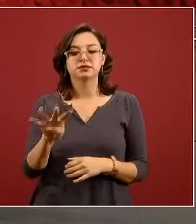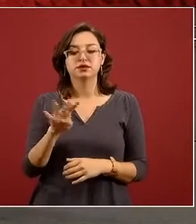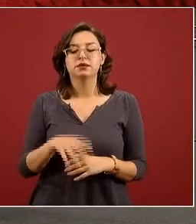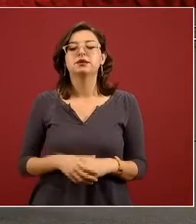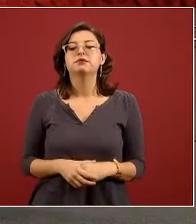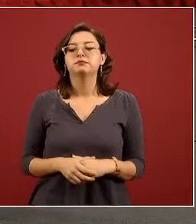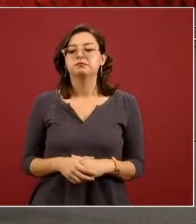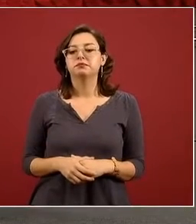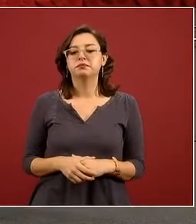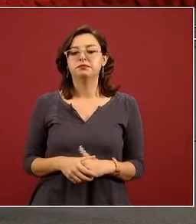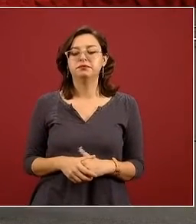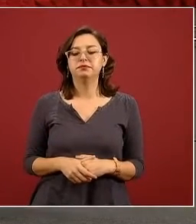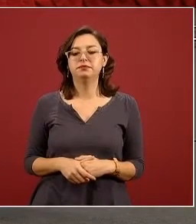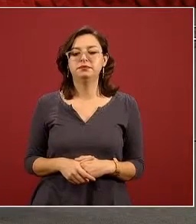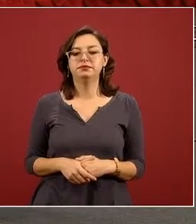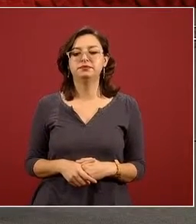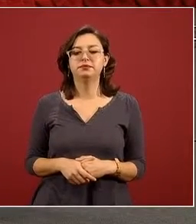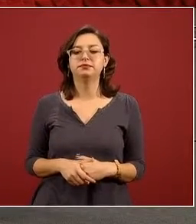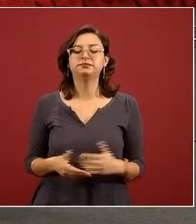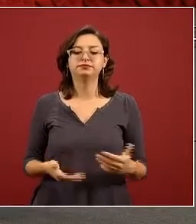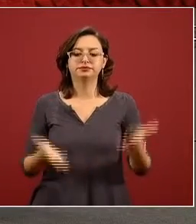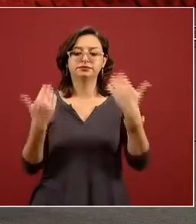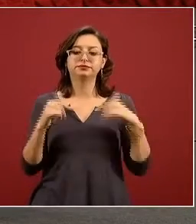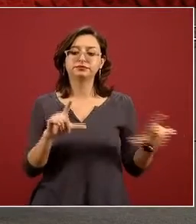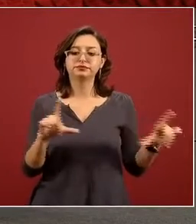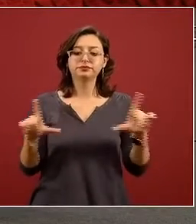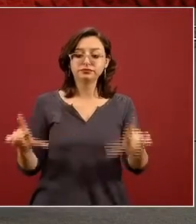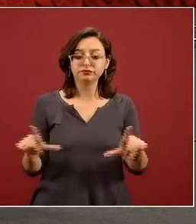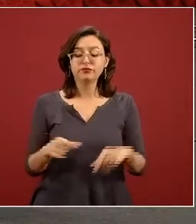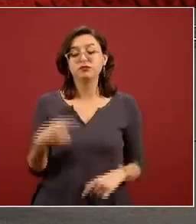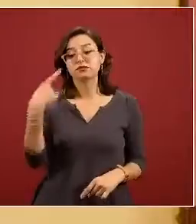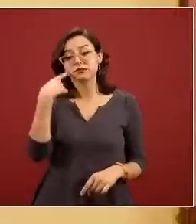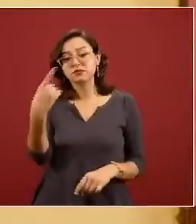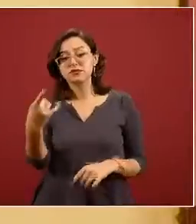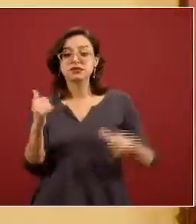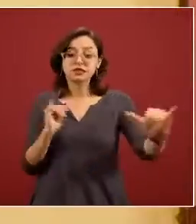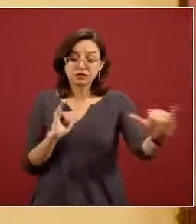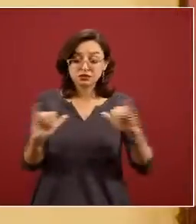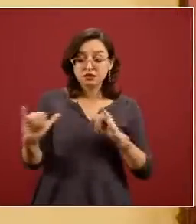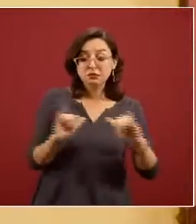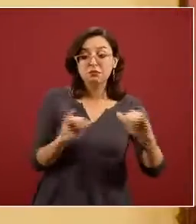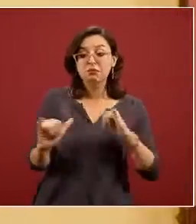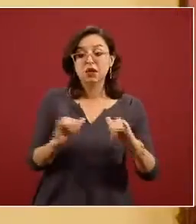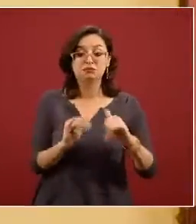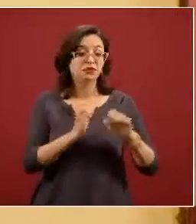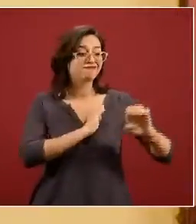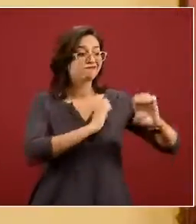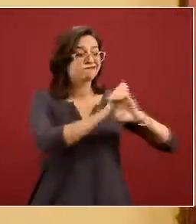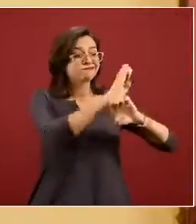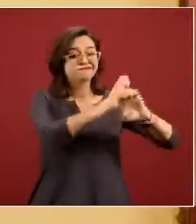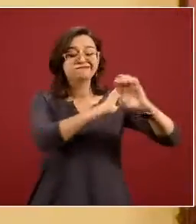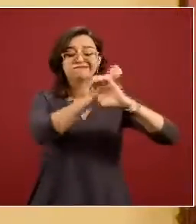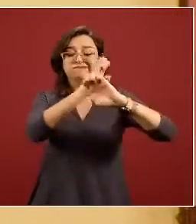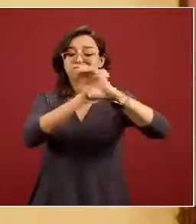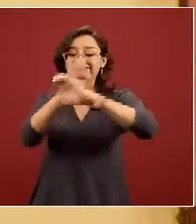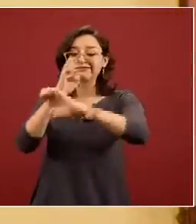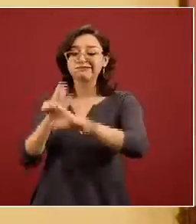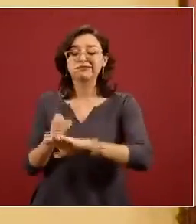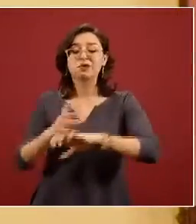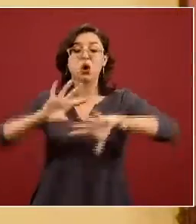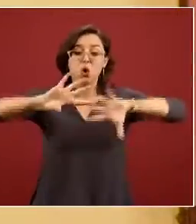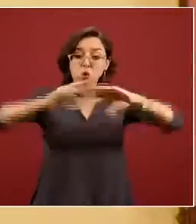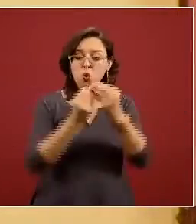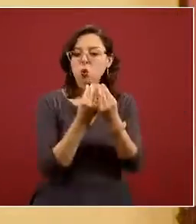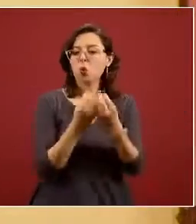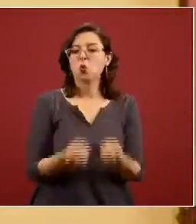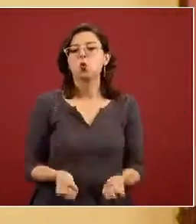favor. Aquí tenemos nuestro mapa que distribuye por entidad federativa la carga acumulada,